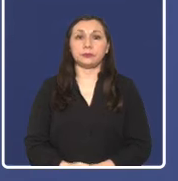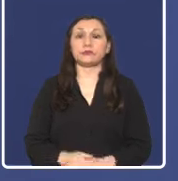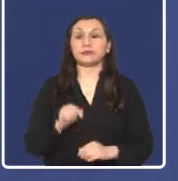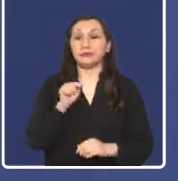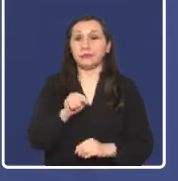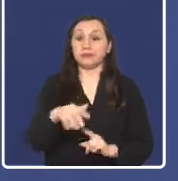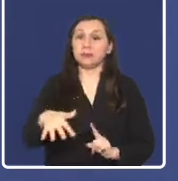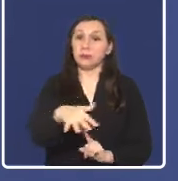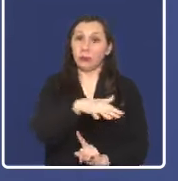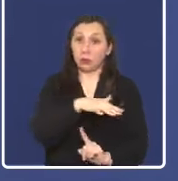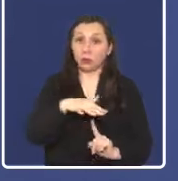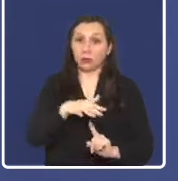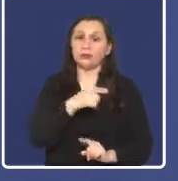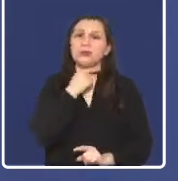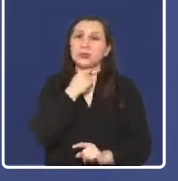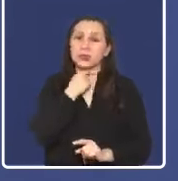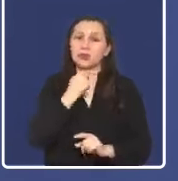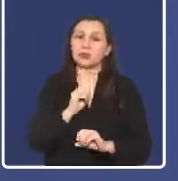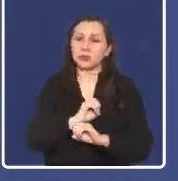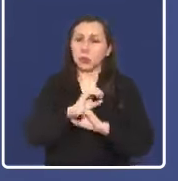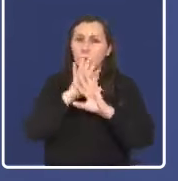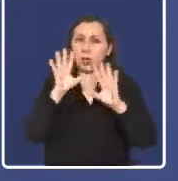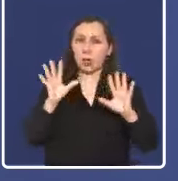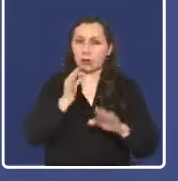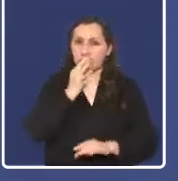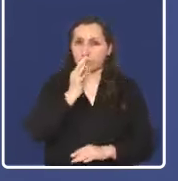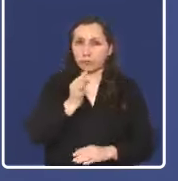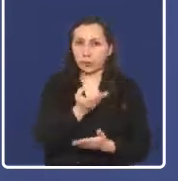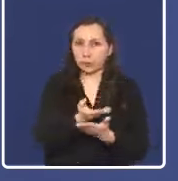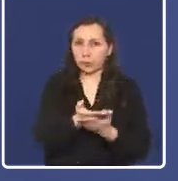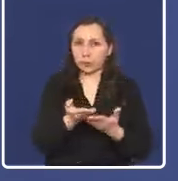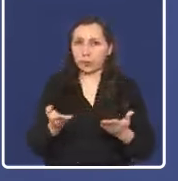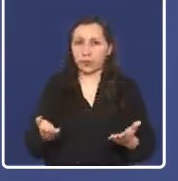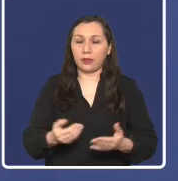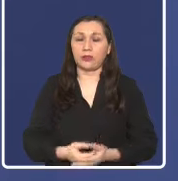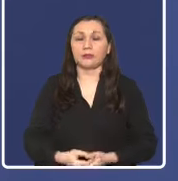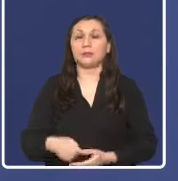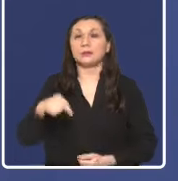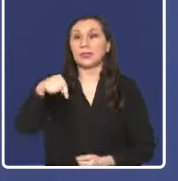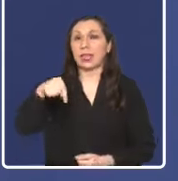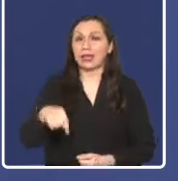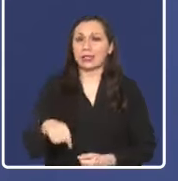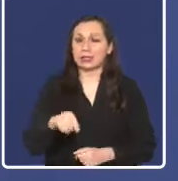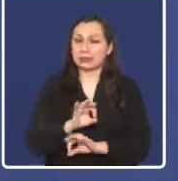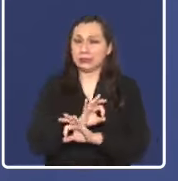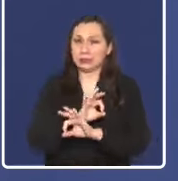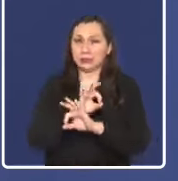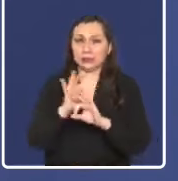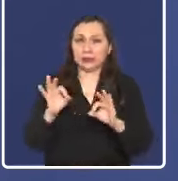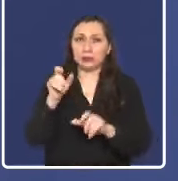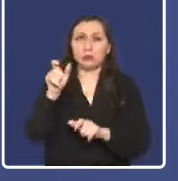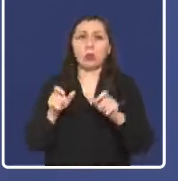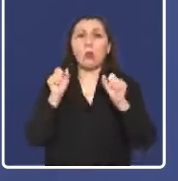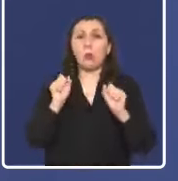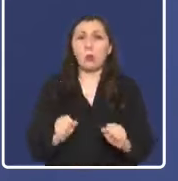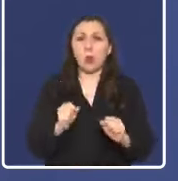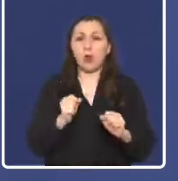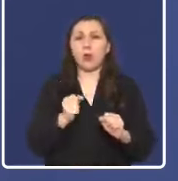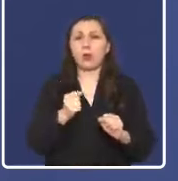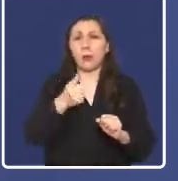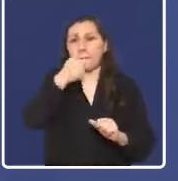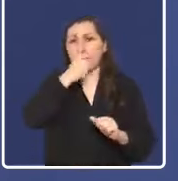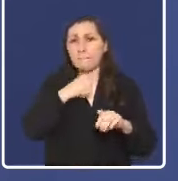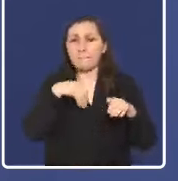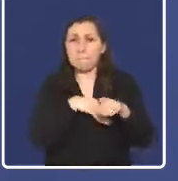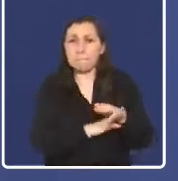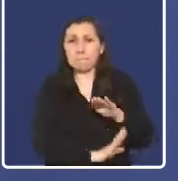Frente a esto, quiero ser muy claro con ustedes. Aquí nadie puede esconder